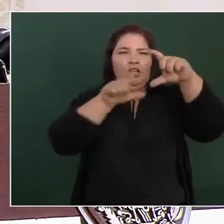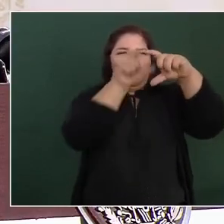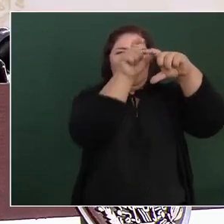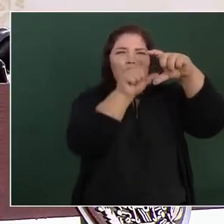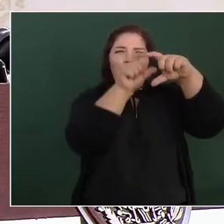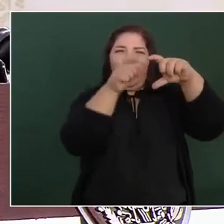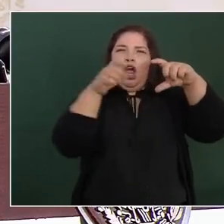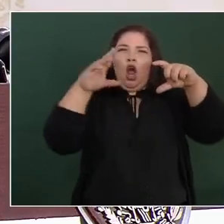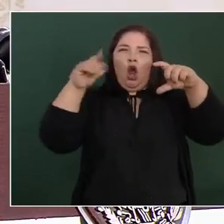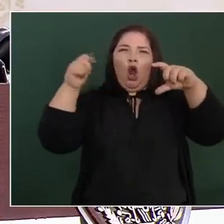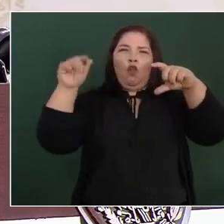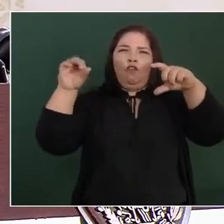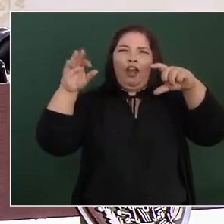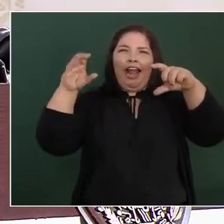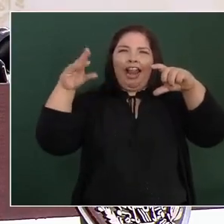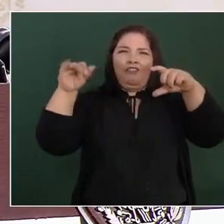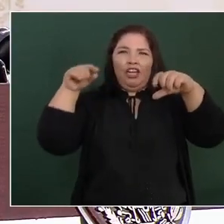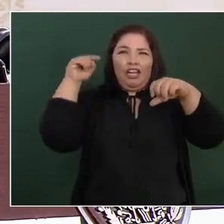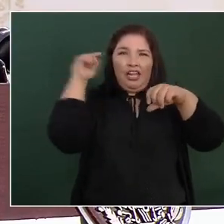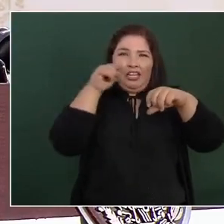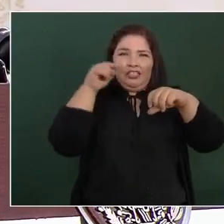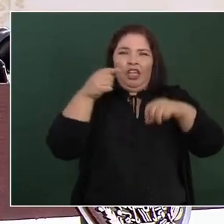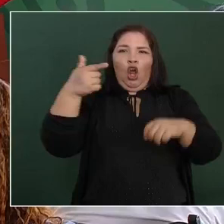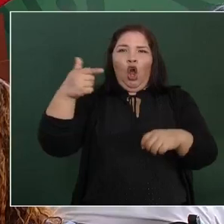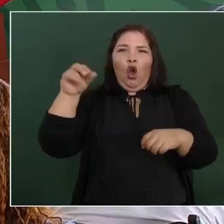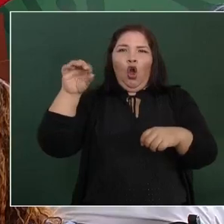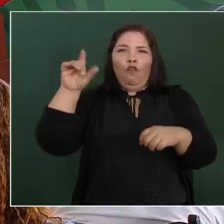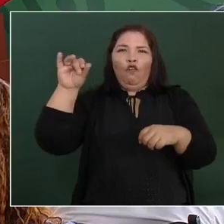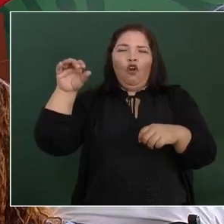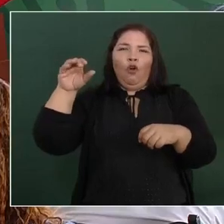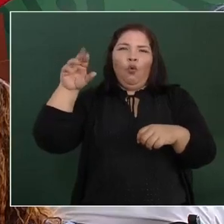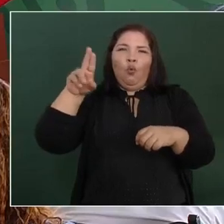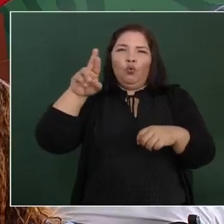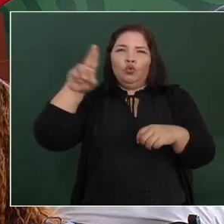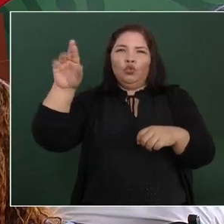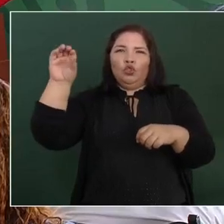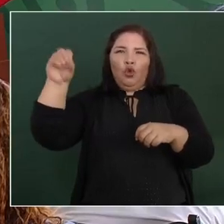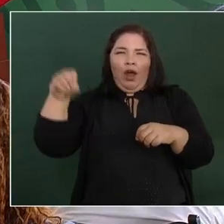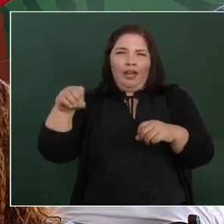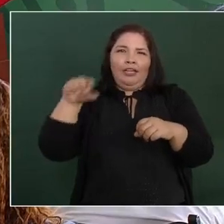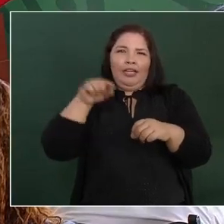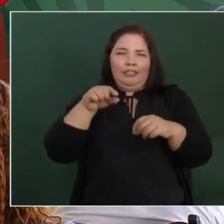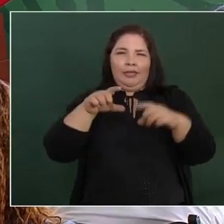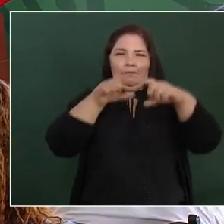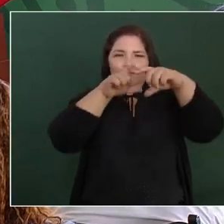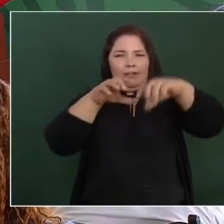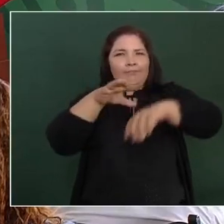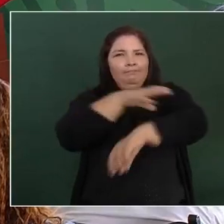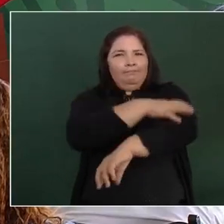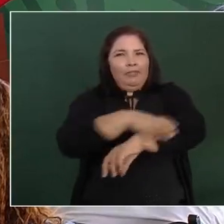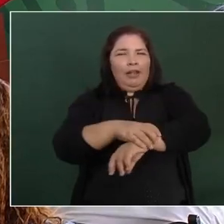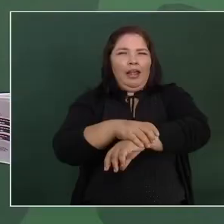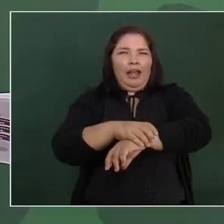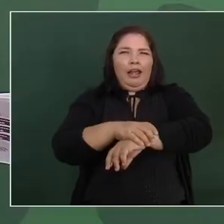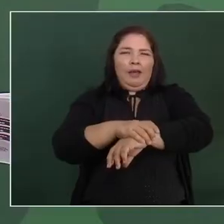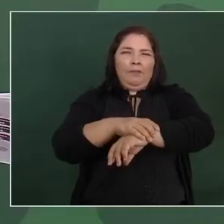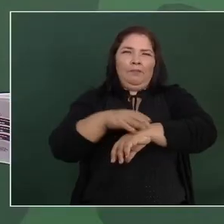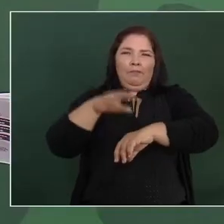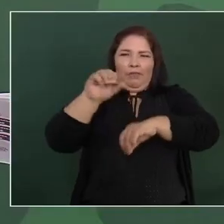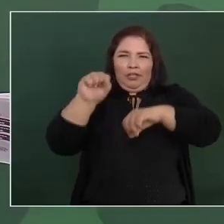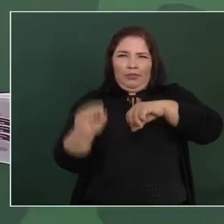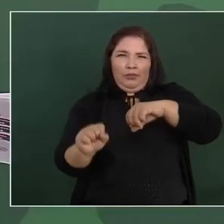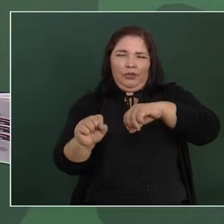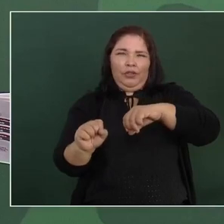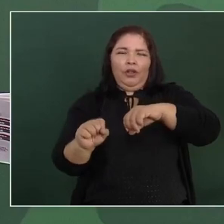en el Golfo de Ulloa, que es un golfo que está en el Pacífico sobre la península de Baja California, en la parte sur y en